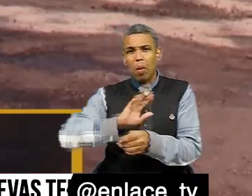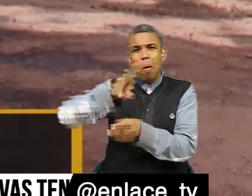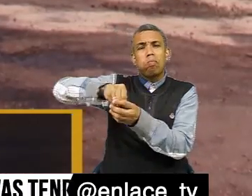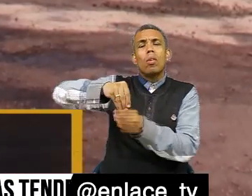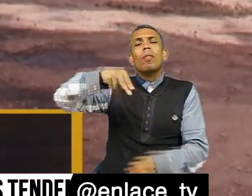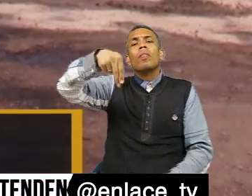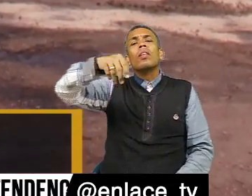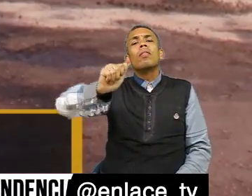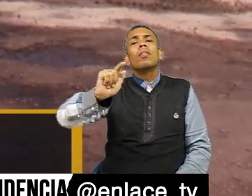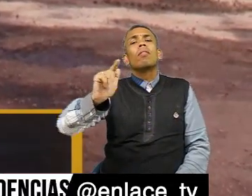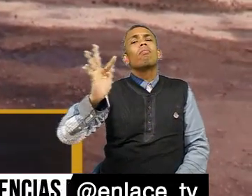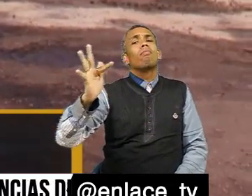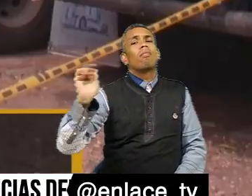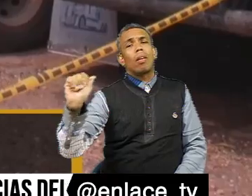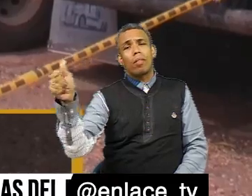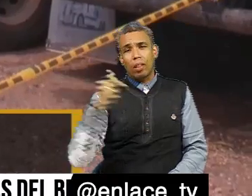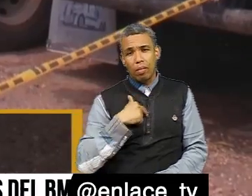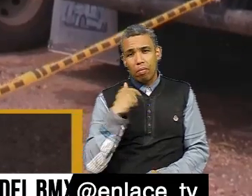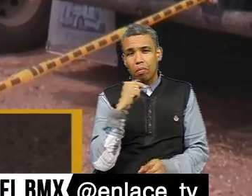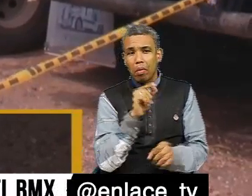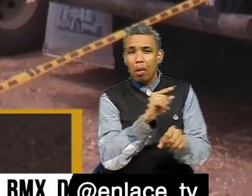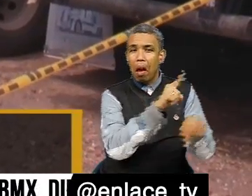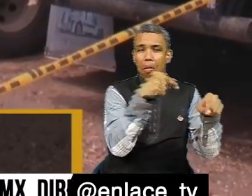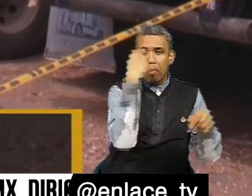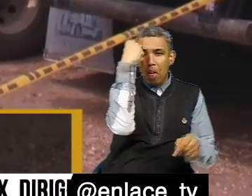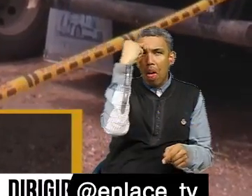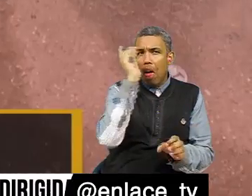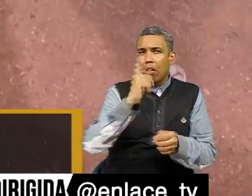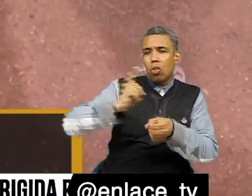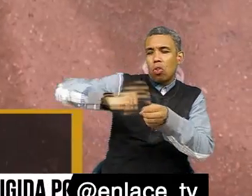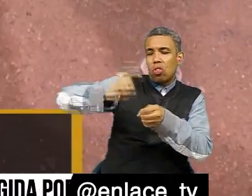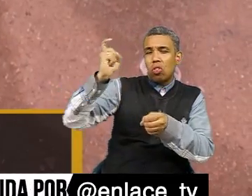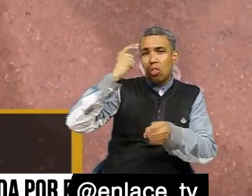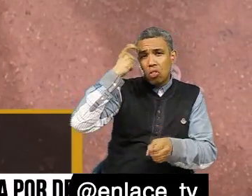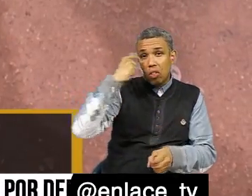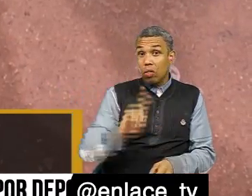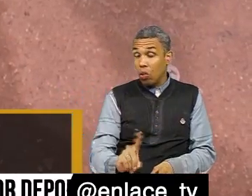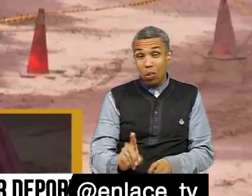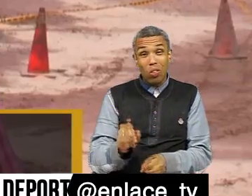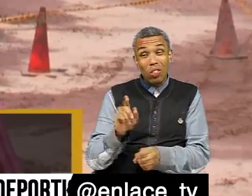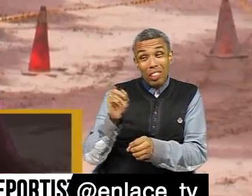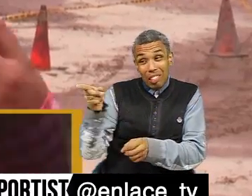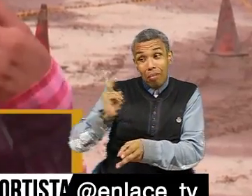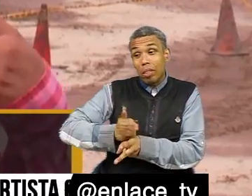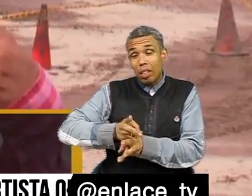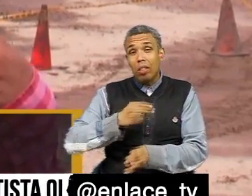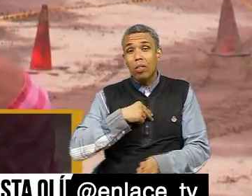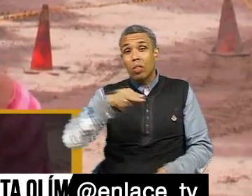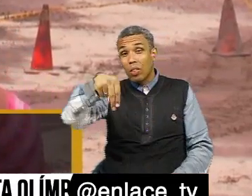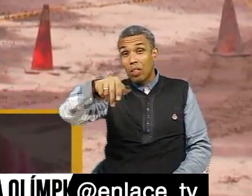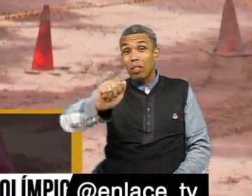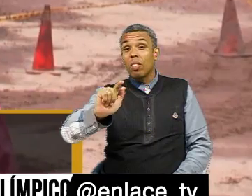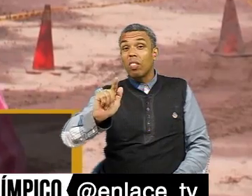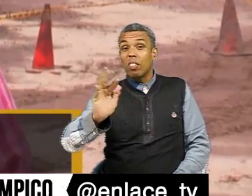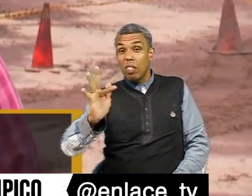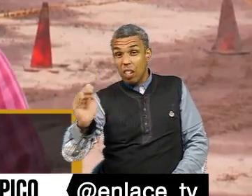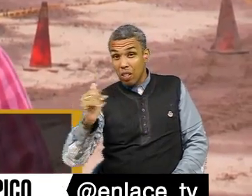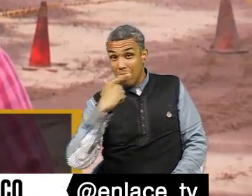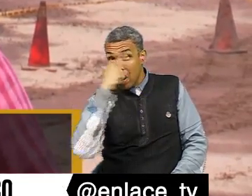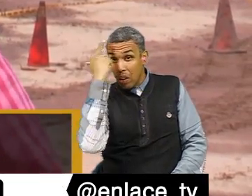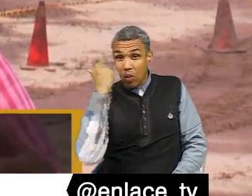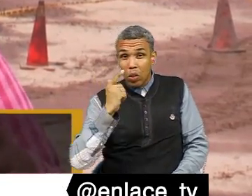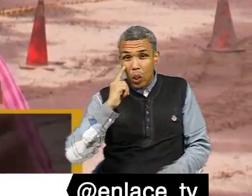El hecho causó alarma entre los habitantes del sector, entre ellos vecinos de los barrios Rangel, Boston y Comuneros. Hago énfasis en el tema del reguero de